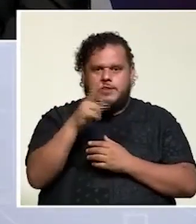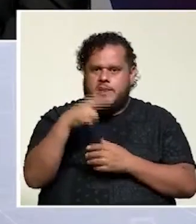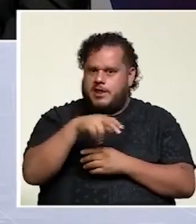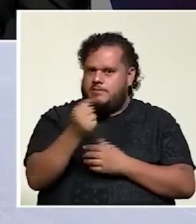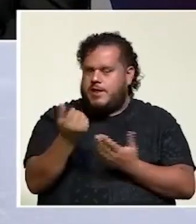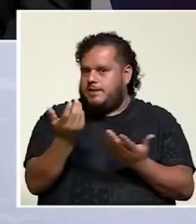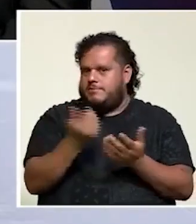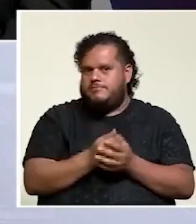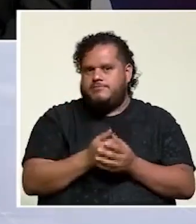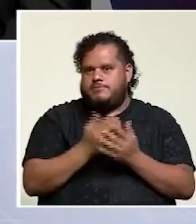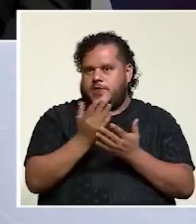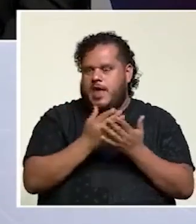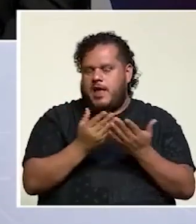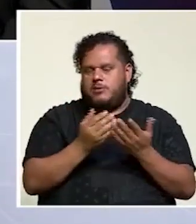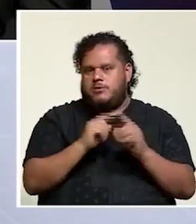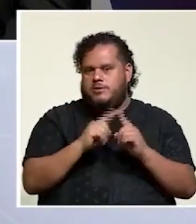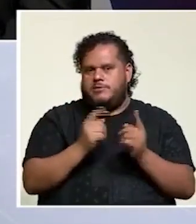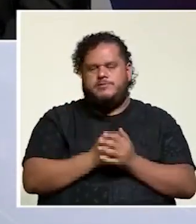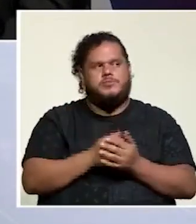Bueno,